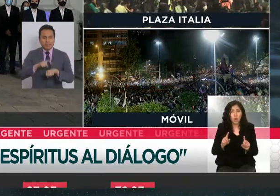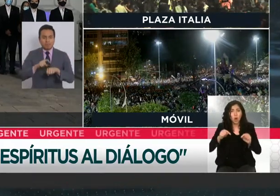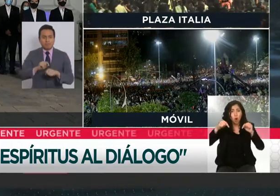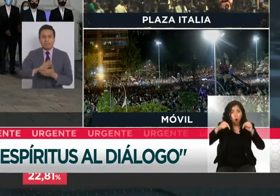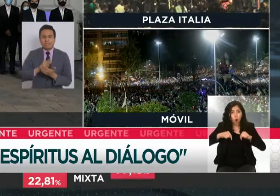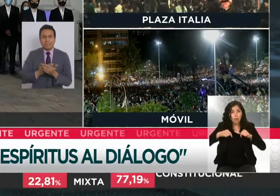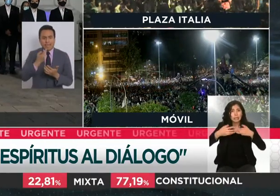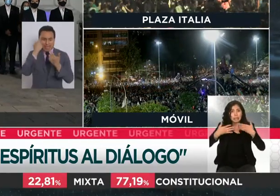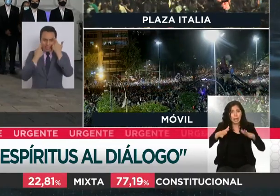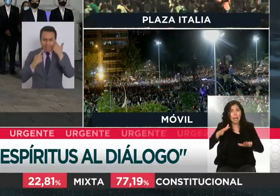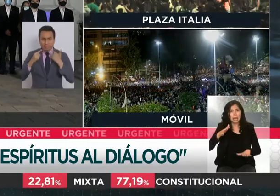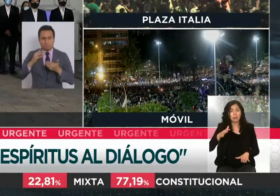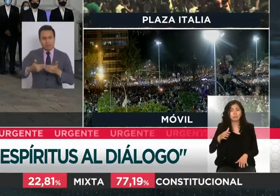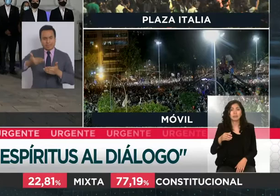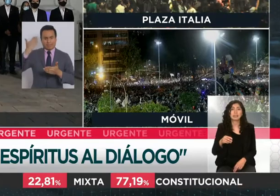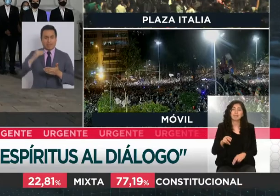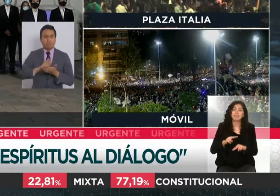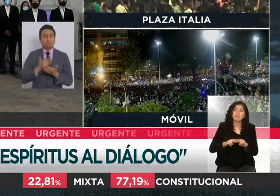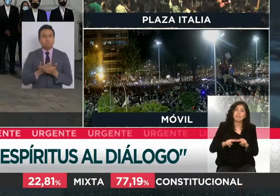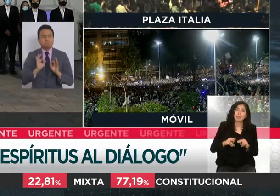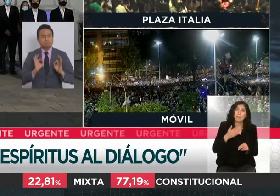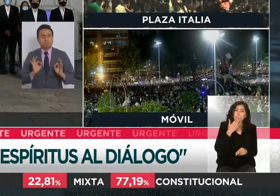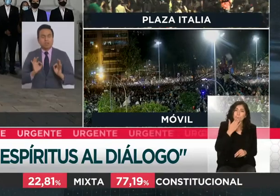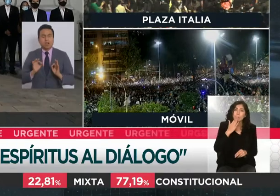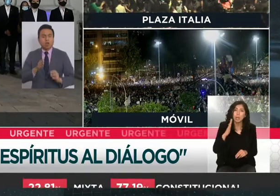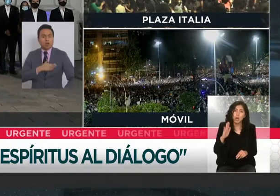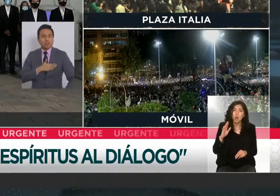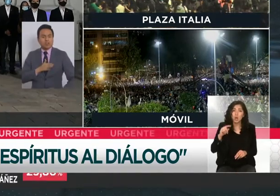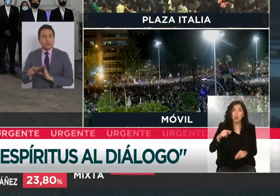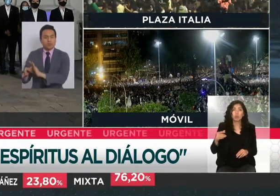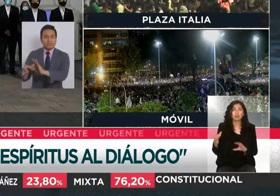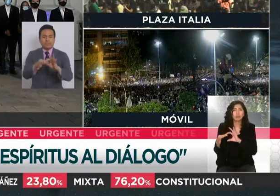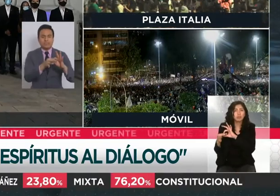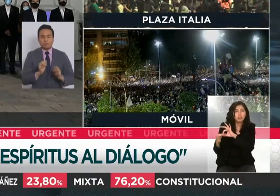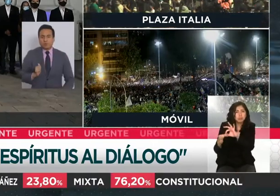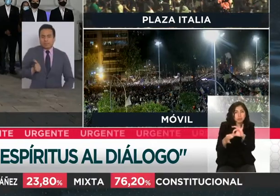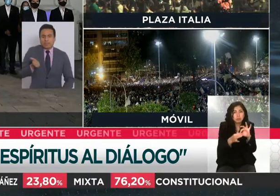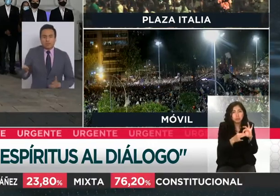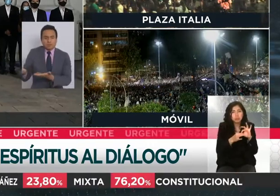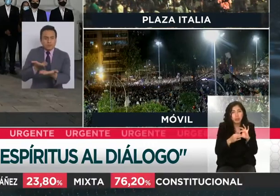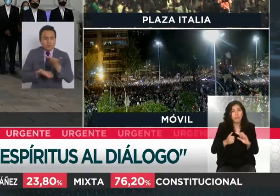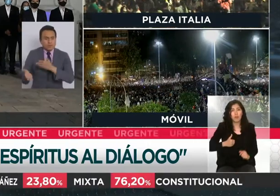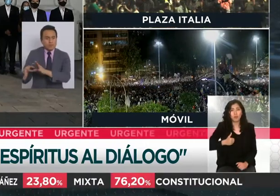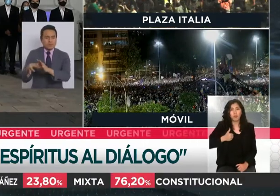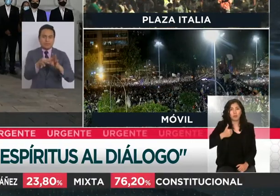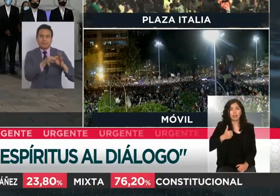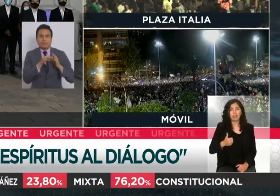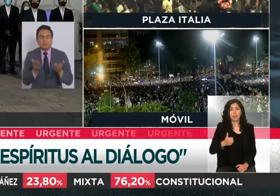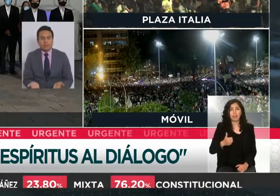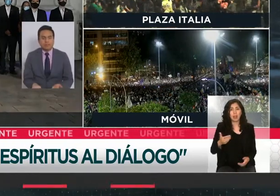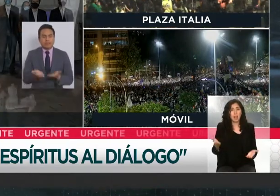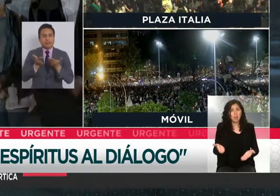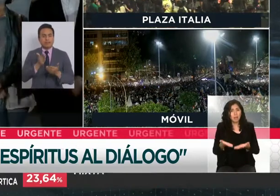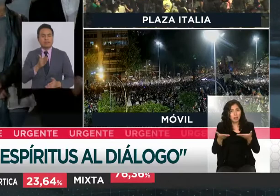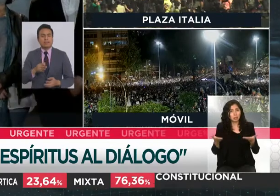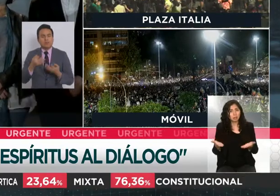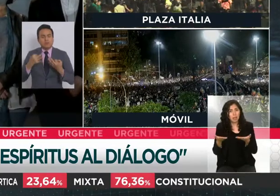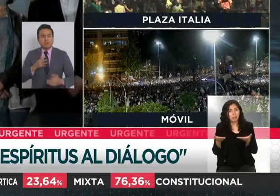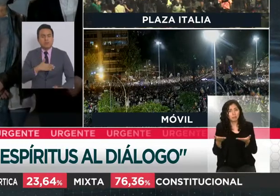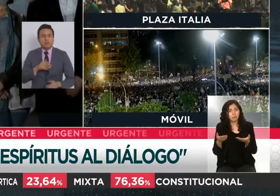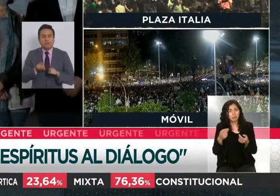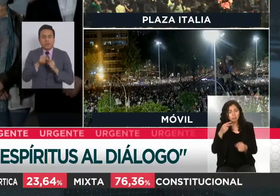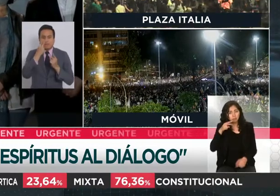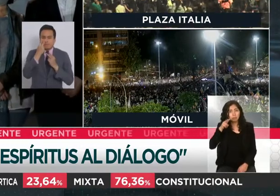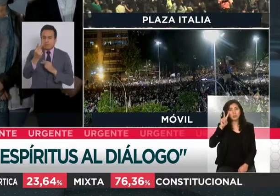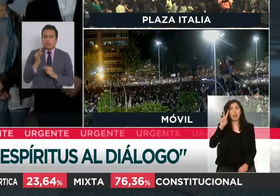sanar las heridas del pasado, de unir corazones y voluntades y de levantar con generosidad la vista